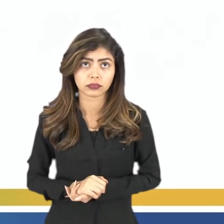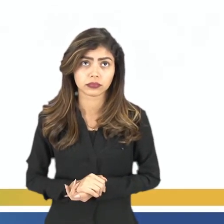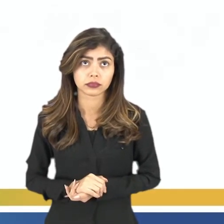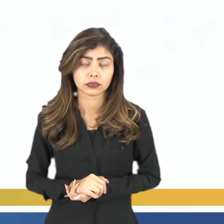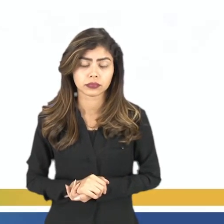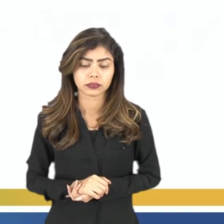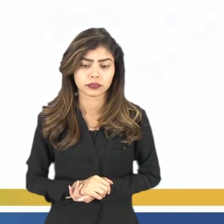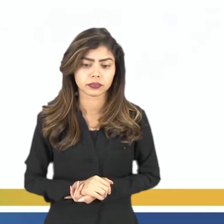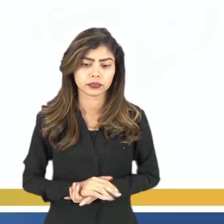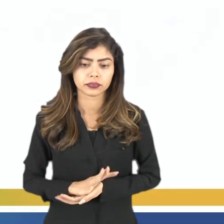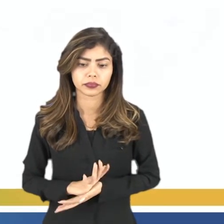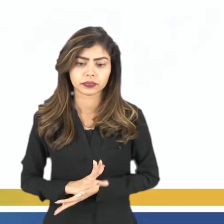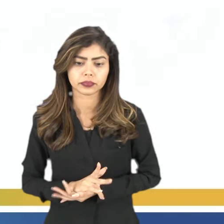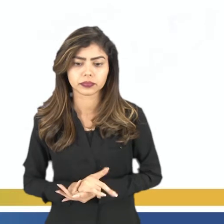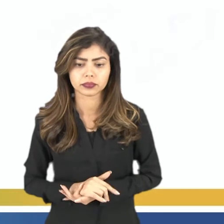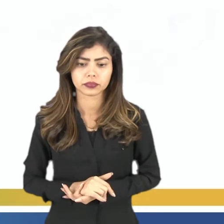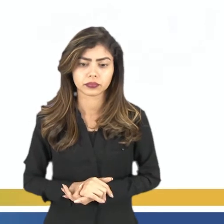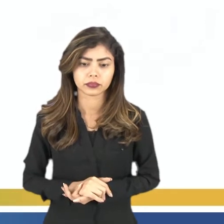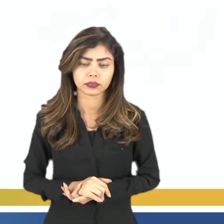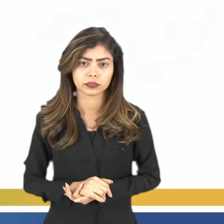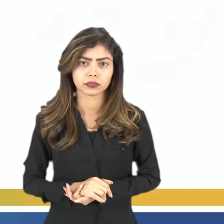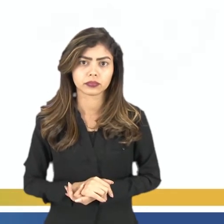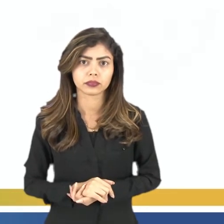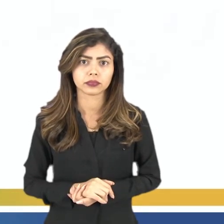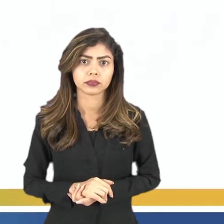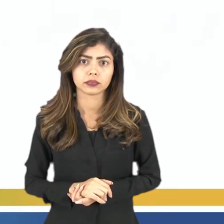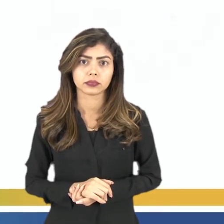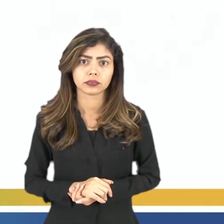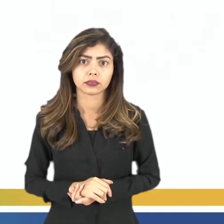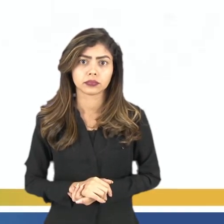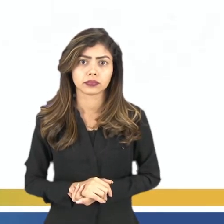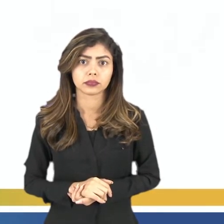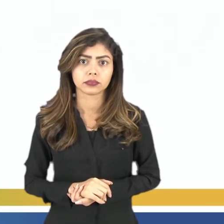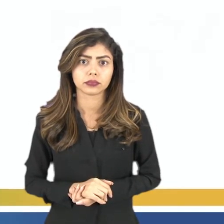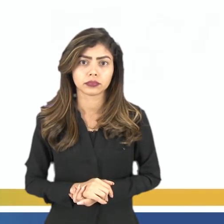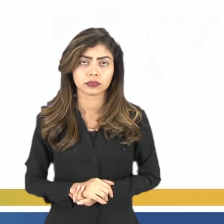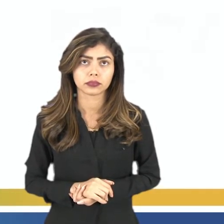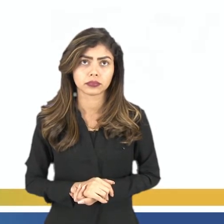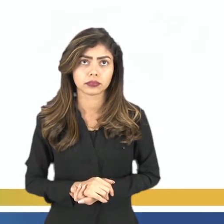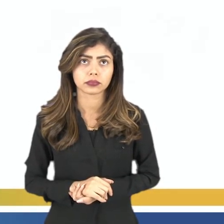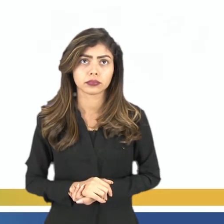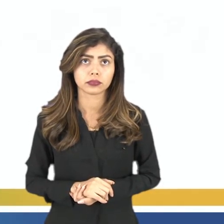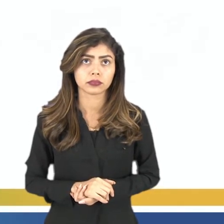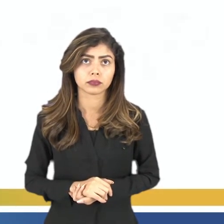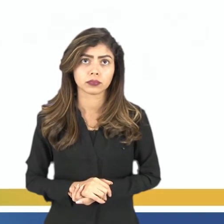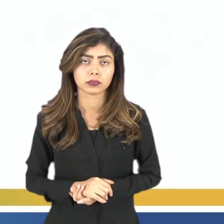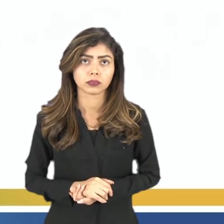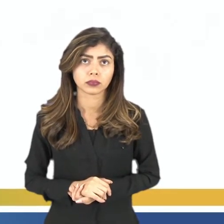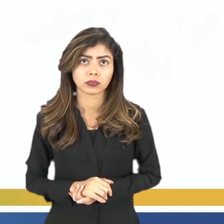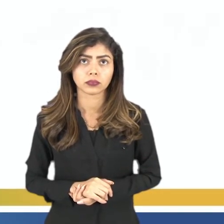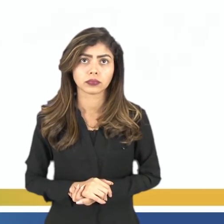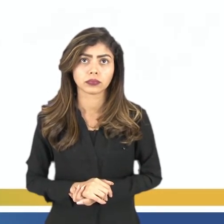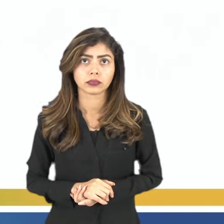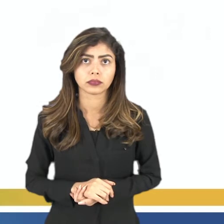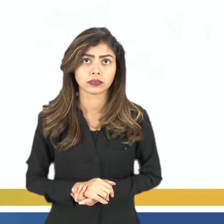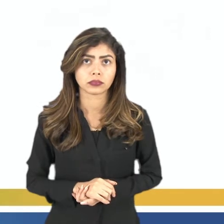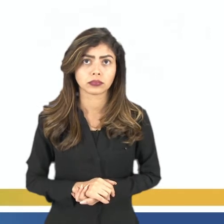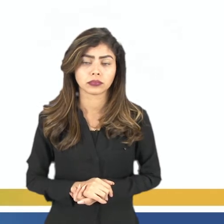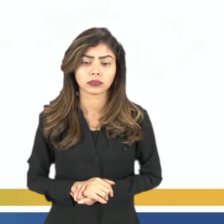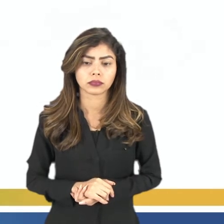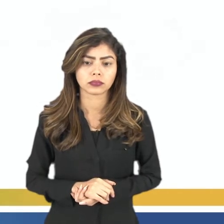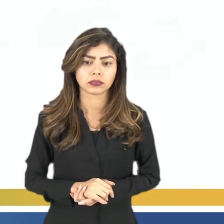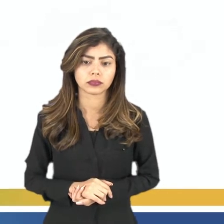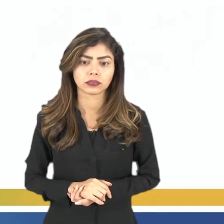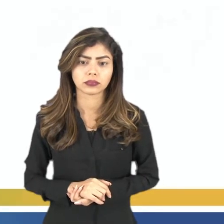así obtener un texto de lectura ágil para sus lectores. La columna se deberá estructurar de la siguiente